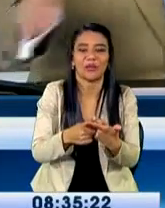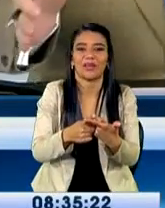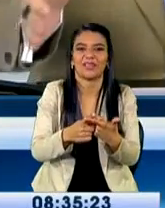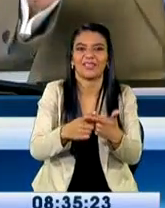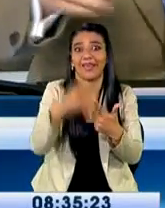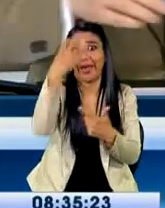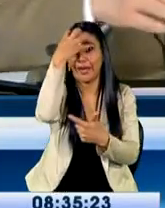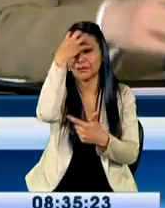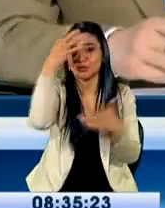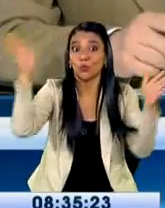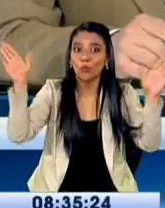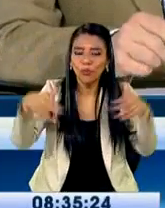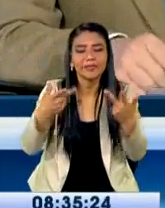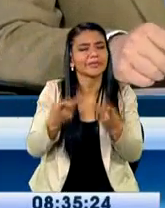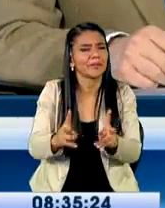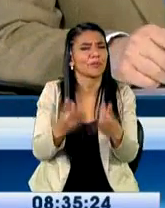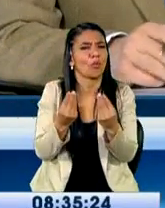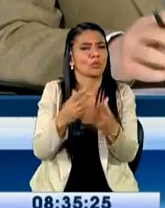hay mucho, ¿no?